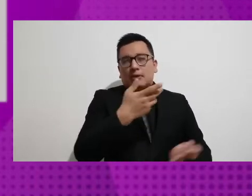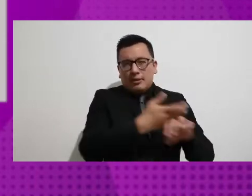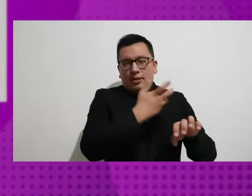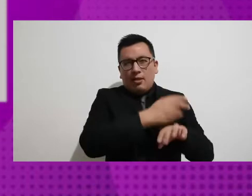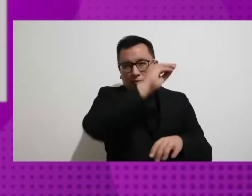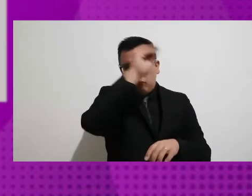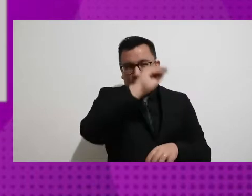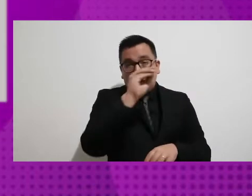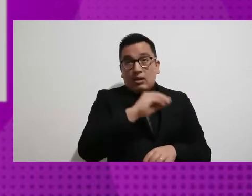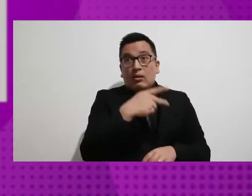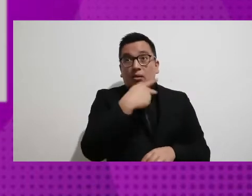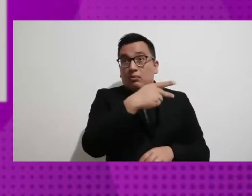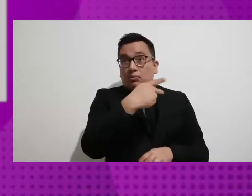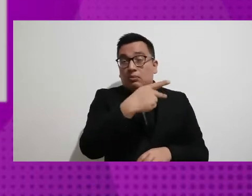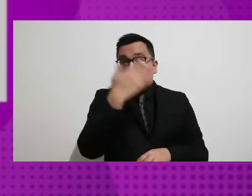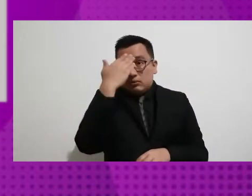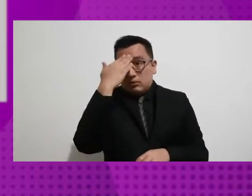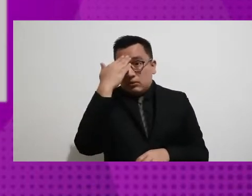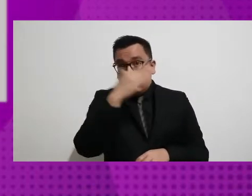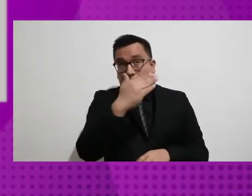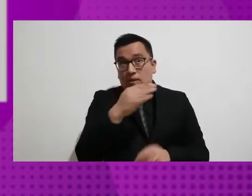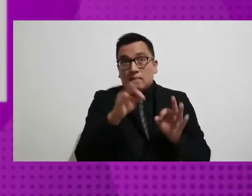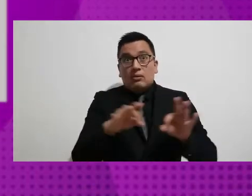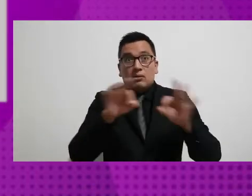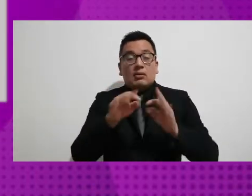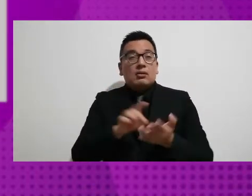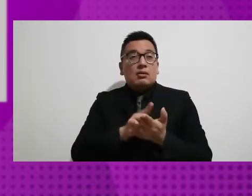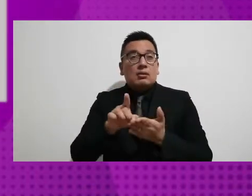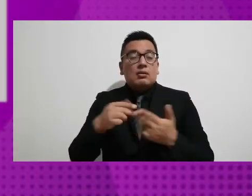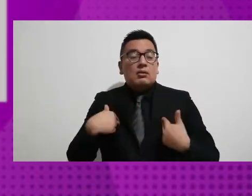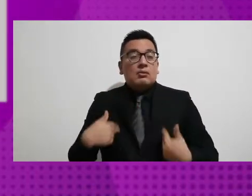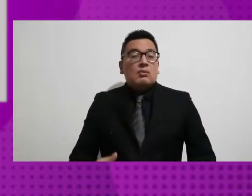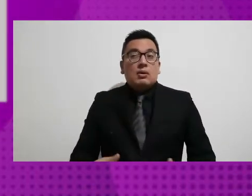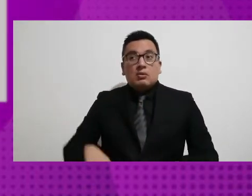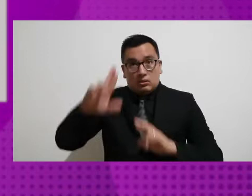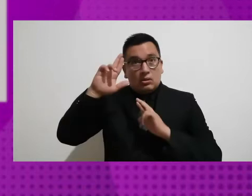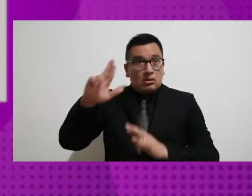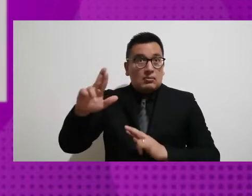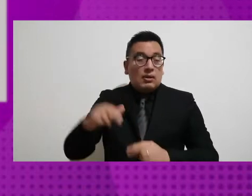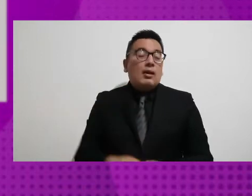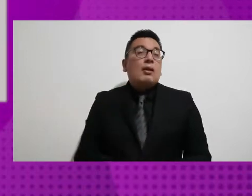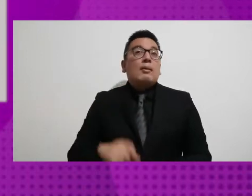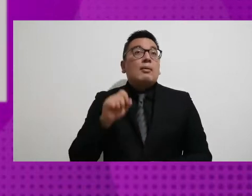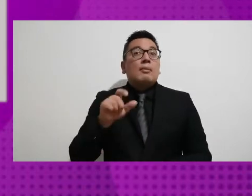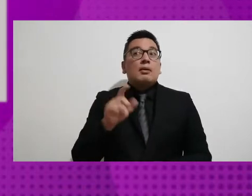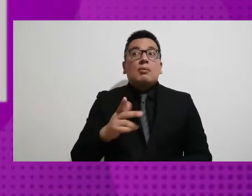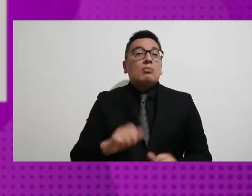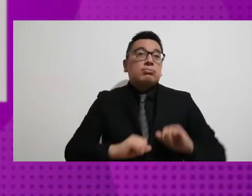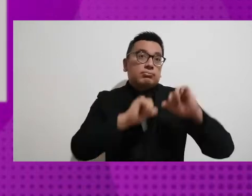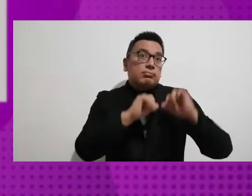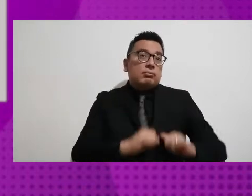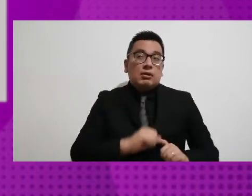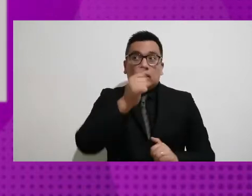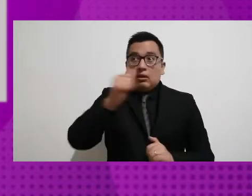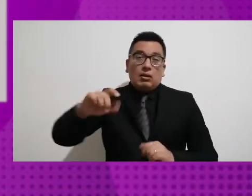no solamente de reconocer sino de garantizar los derechos humanos y la división de poderes, ¿sí? Y